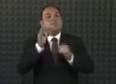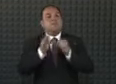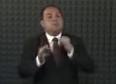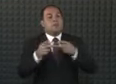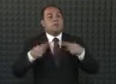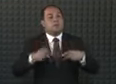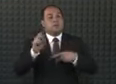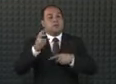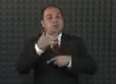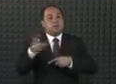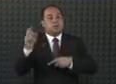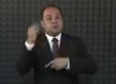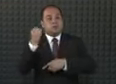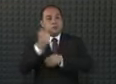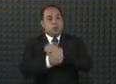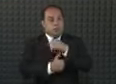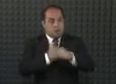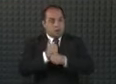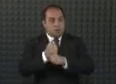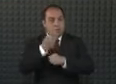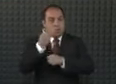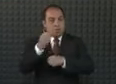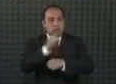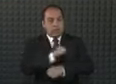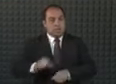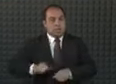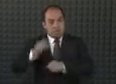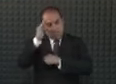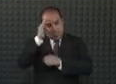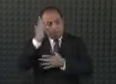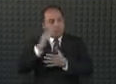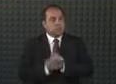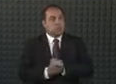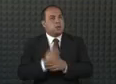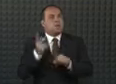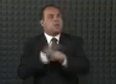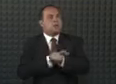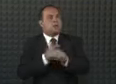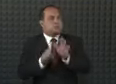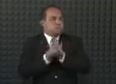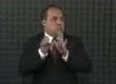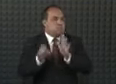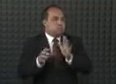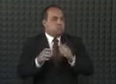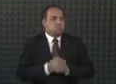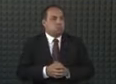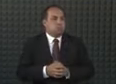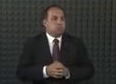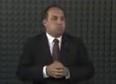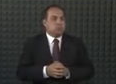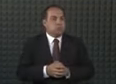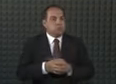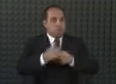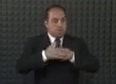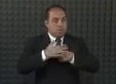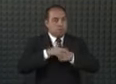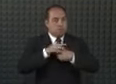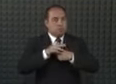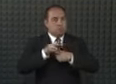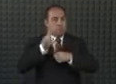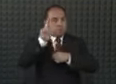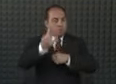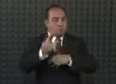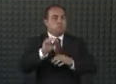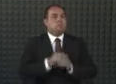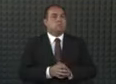30 a 39 años de estas 3 alcaldías que mencionan. ¿Qué pasa ahí si supongo que va a ser a partir del próximo martes